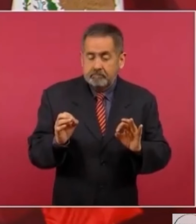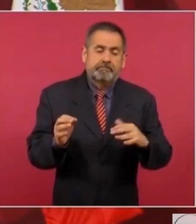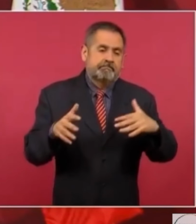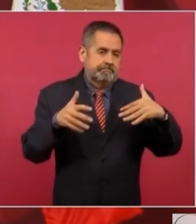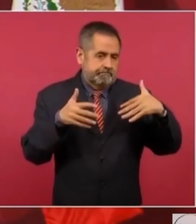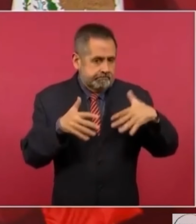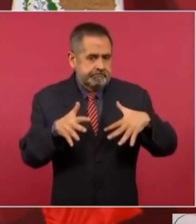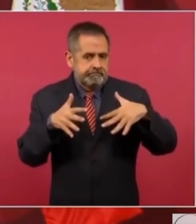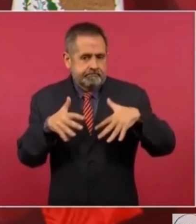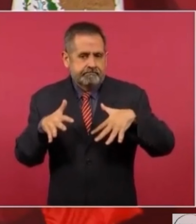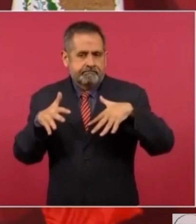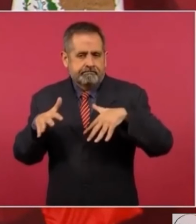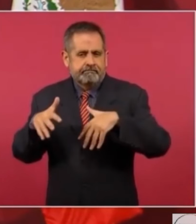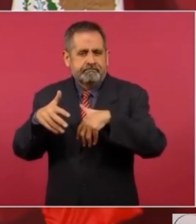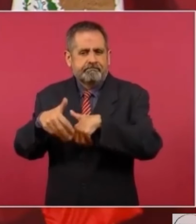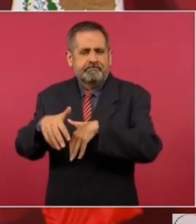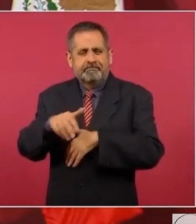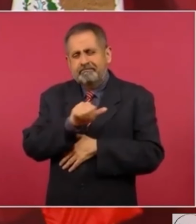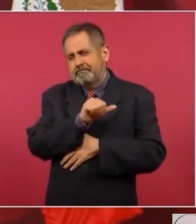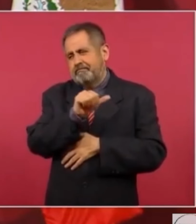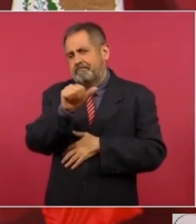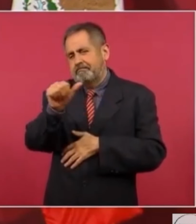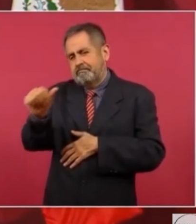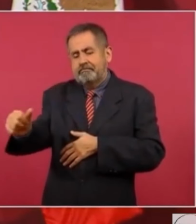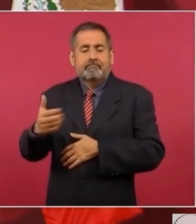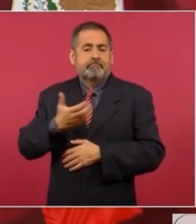inicia la marcha